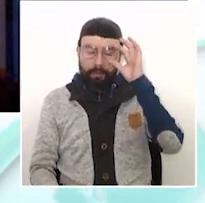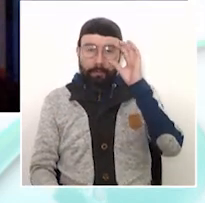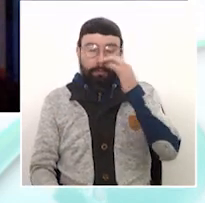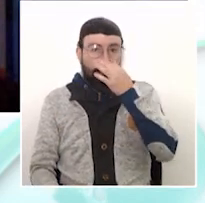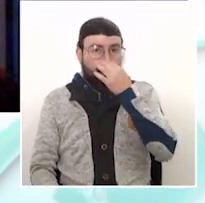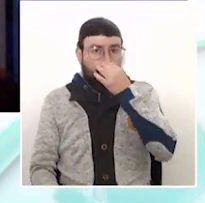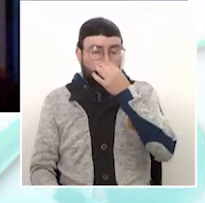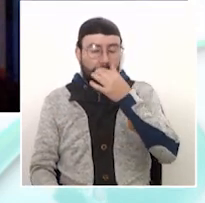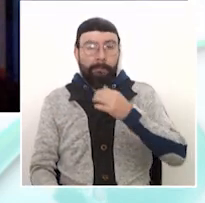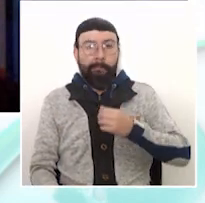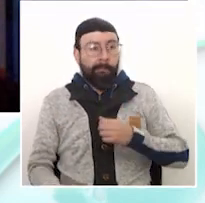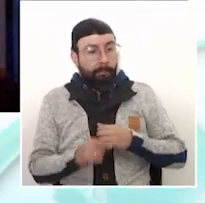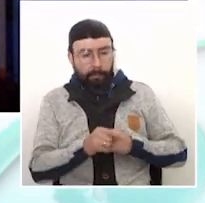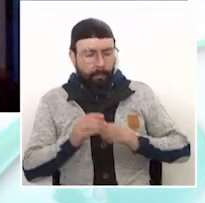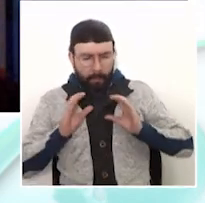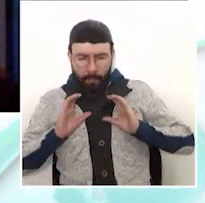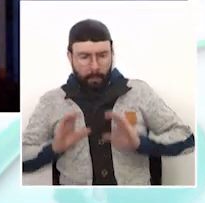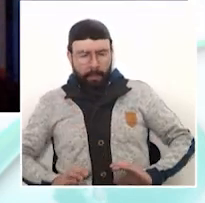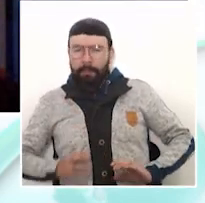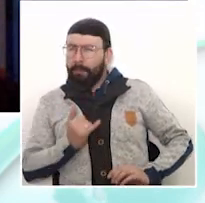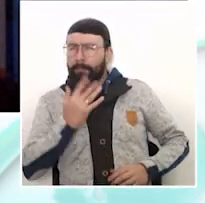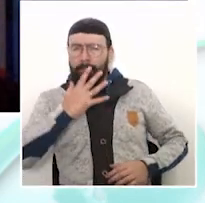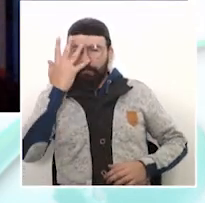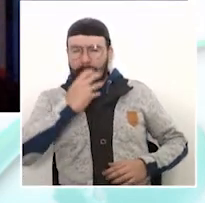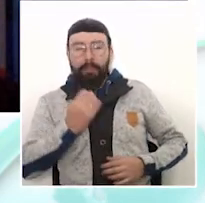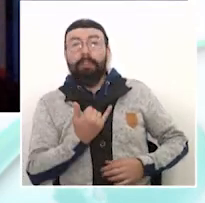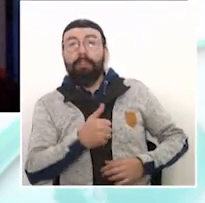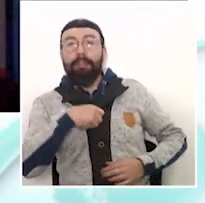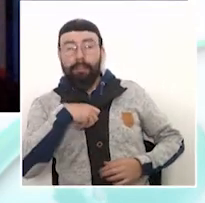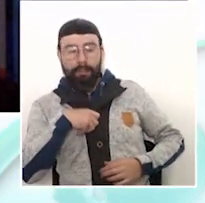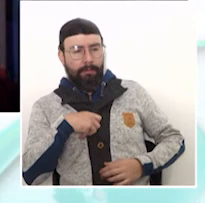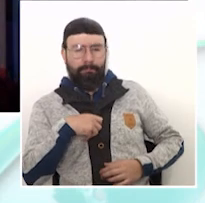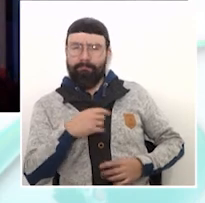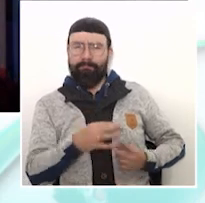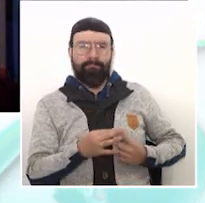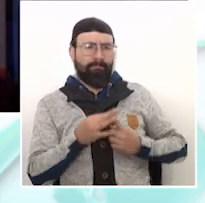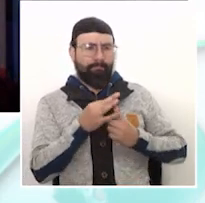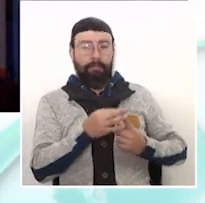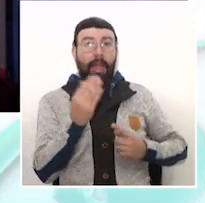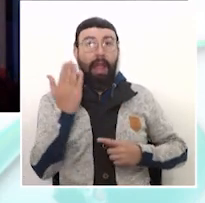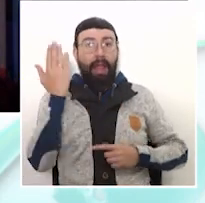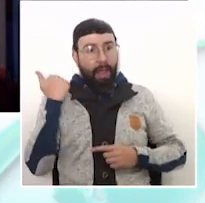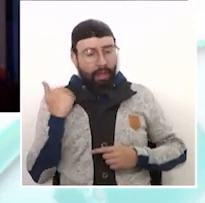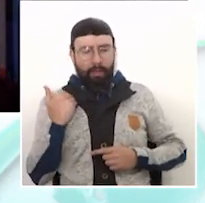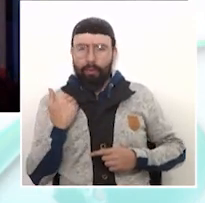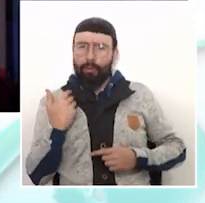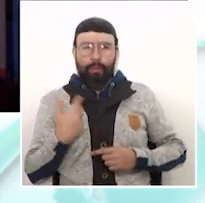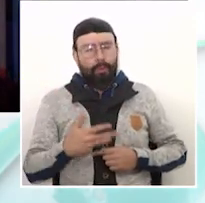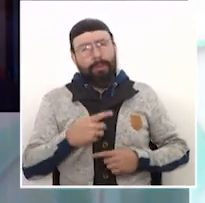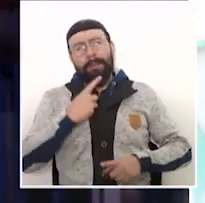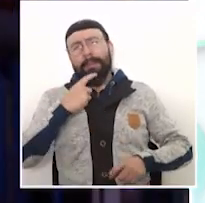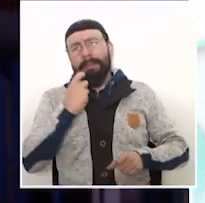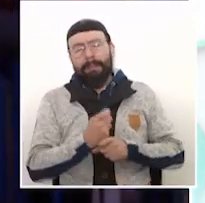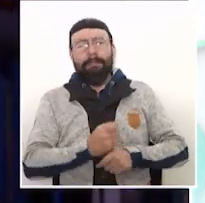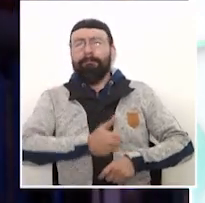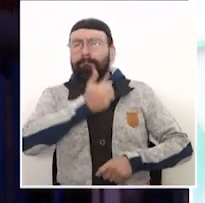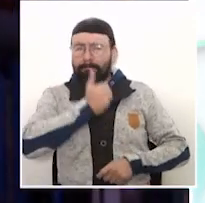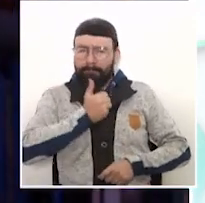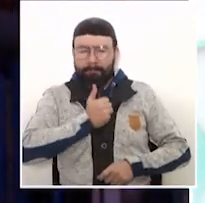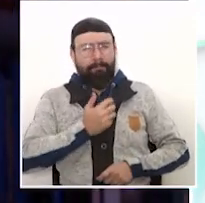Este cuerpo, este organismo maravilloso, espectacular, que antes aguanta tanto daño que le hacemos por